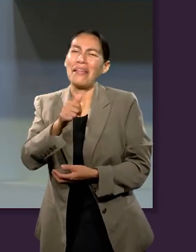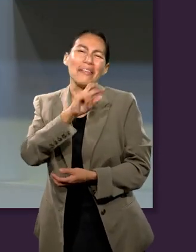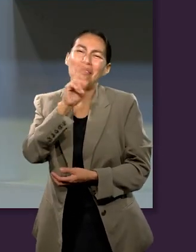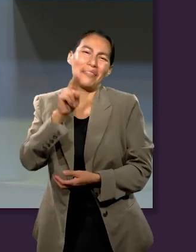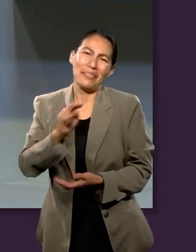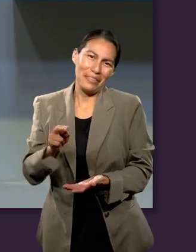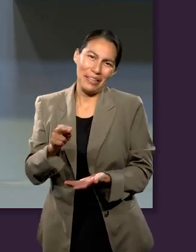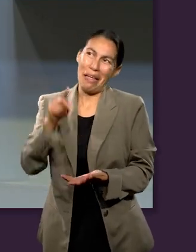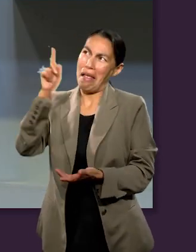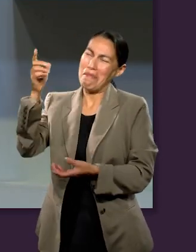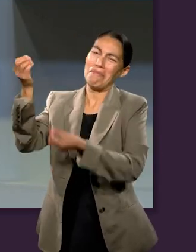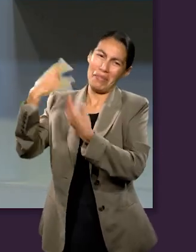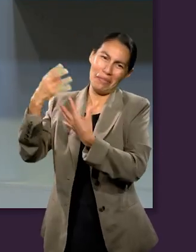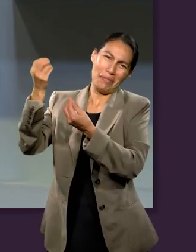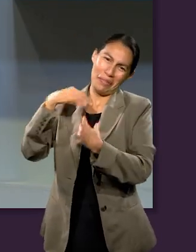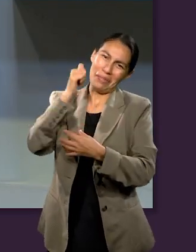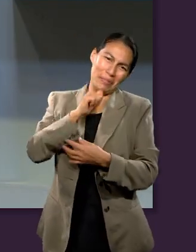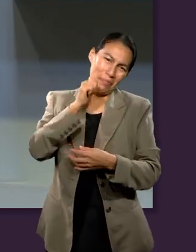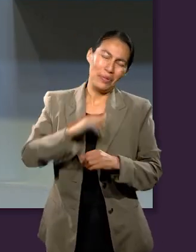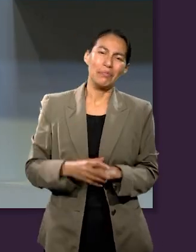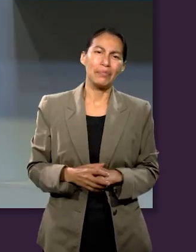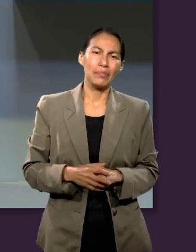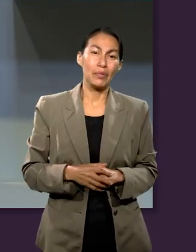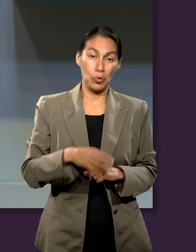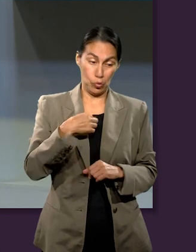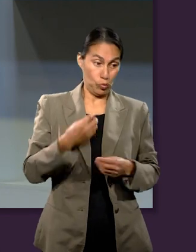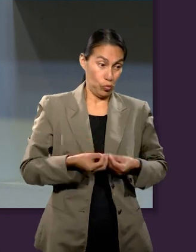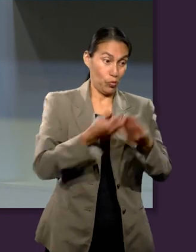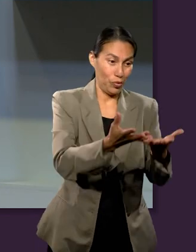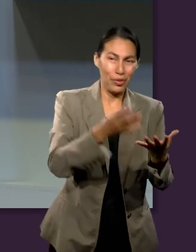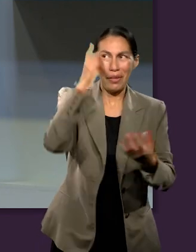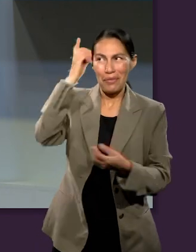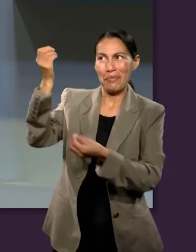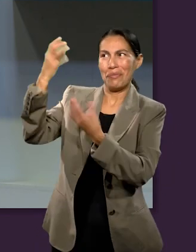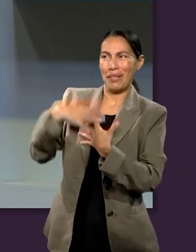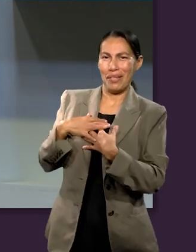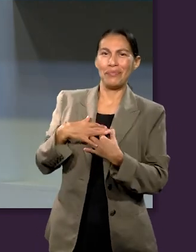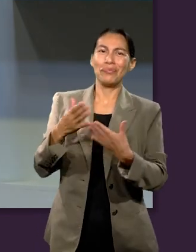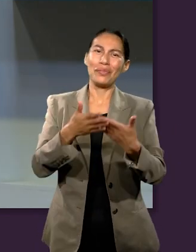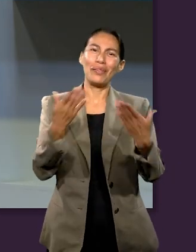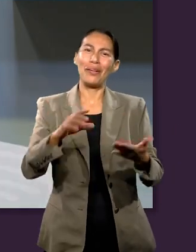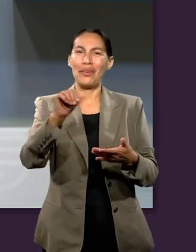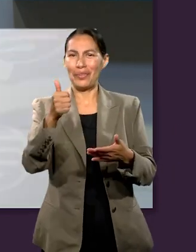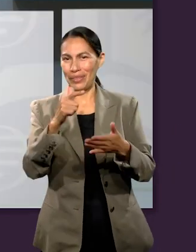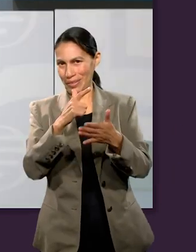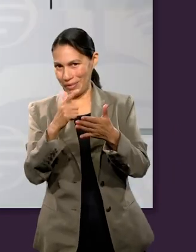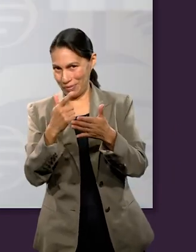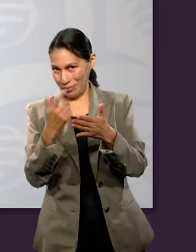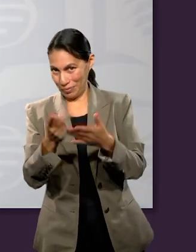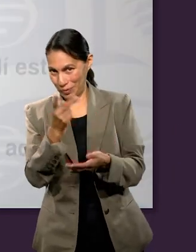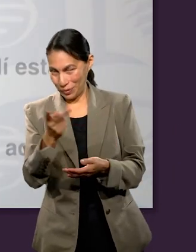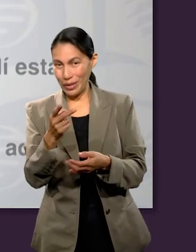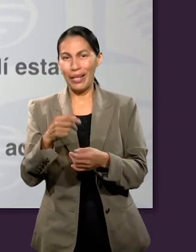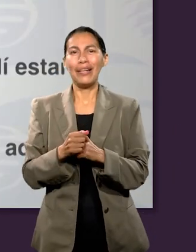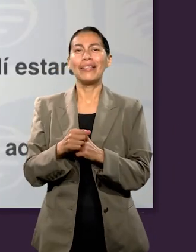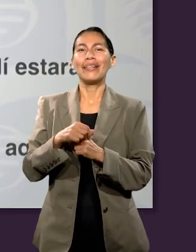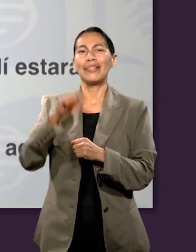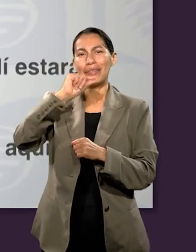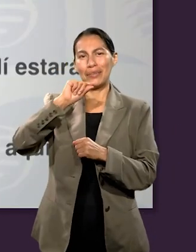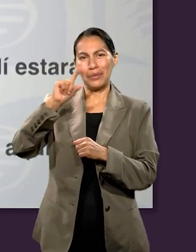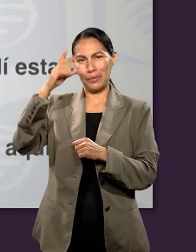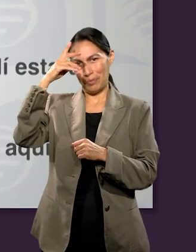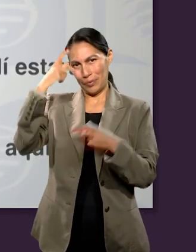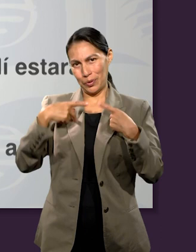listos para leer la siguiente pregunta el consejo del experto que está con nosotros en esta lección